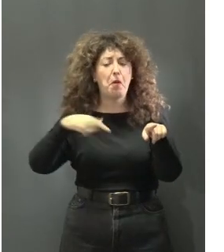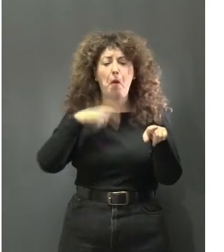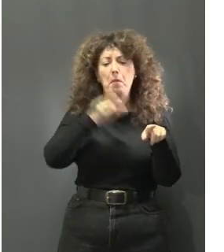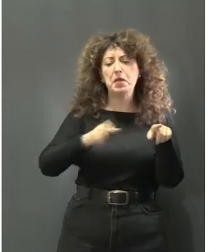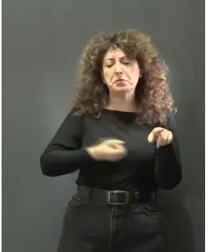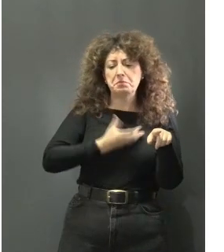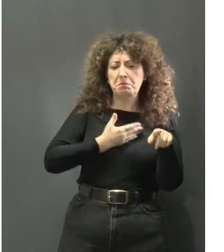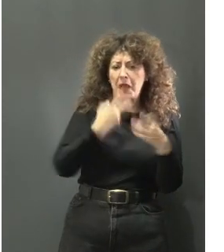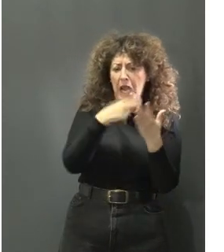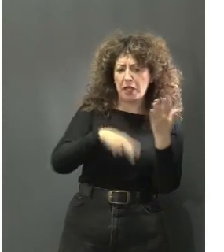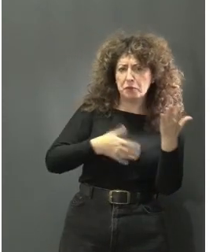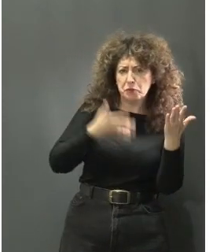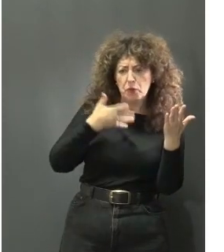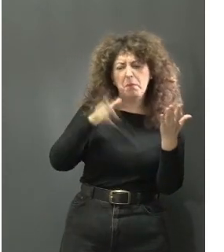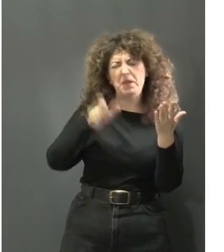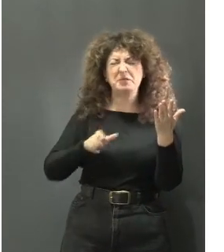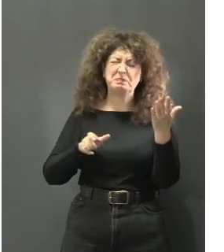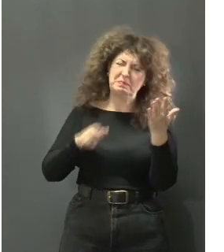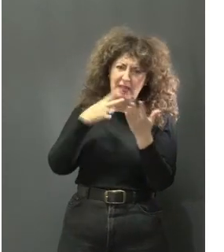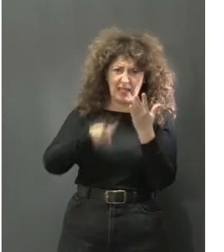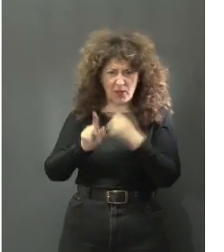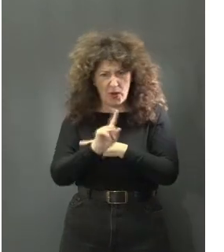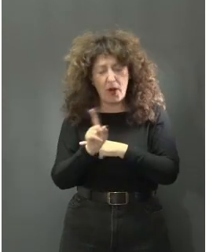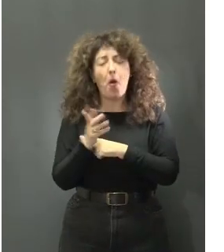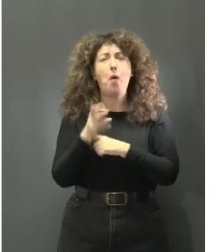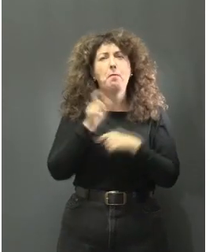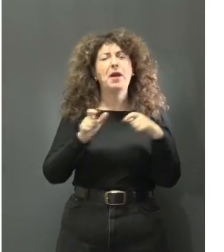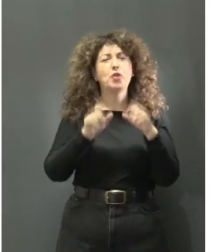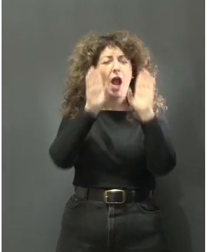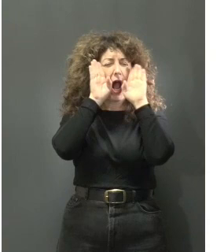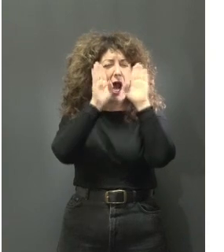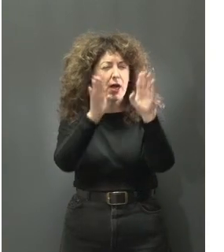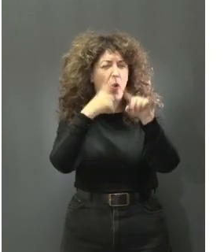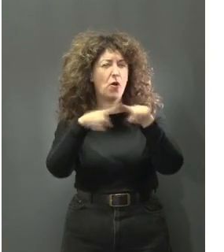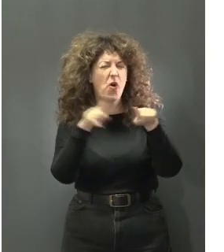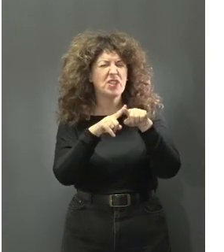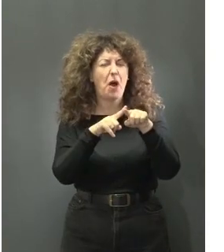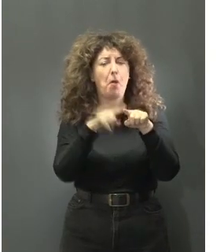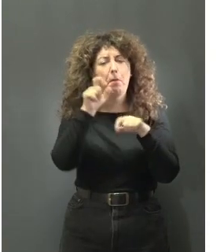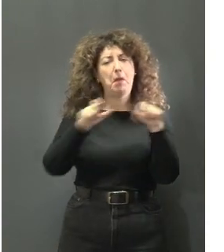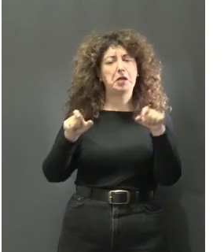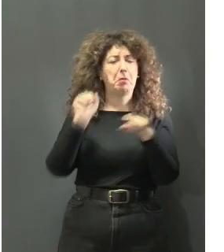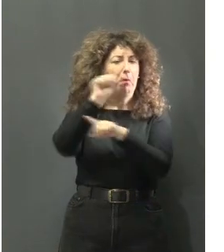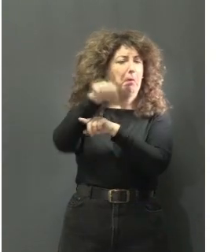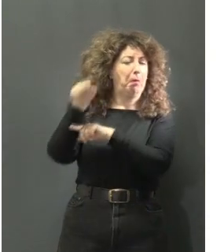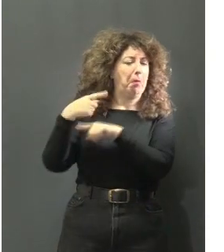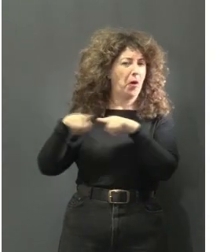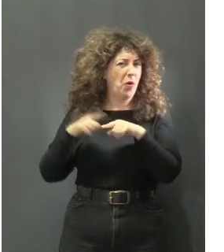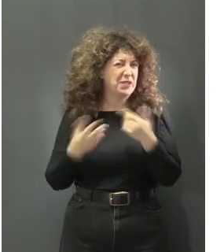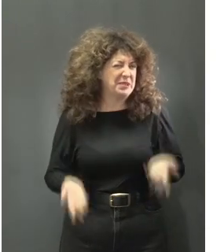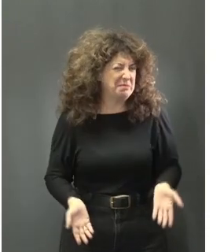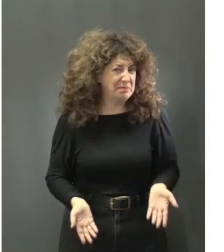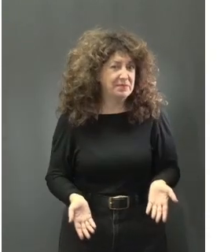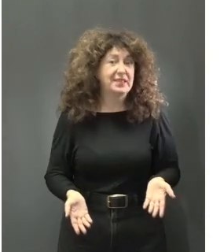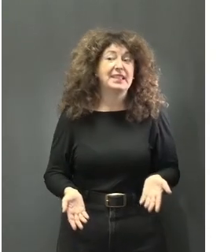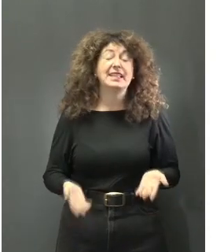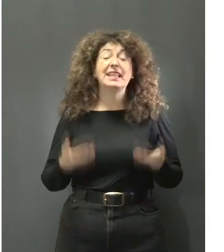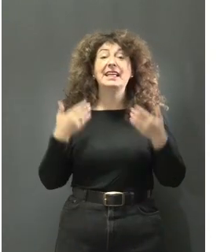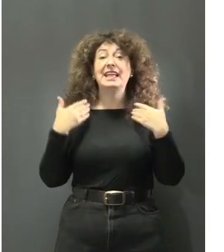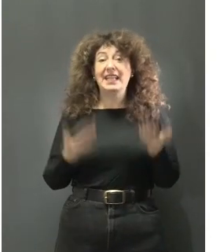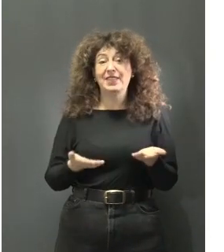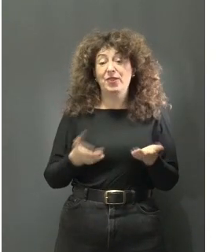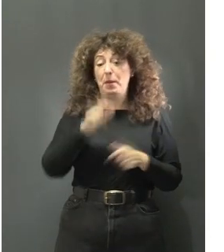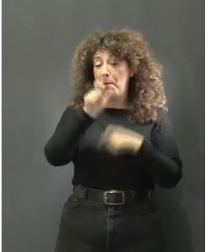menos lectoras, prestan más atención a las cosas, prestan menos atención. Eso hace que la diversidad